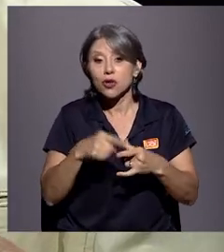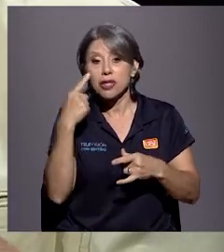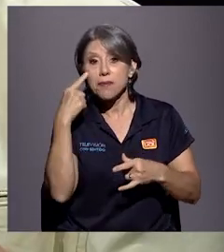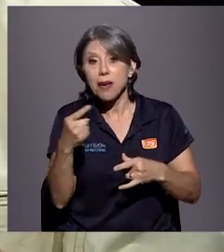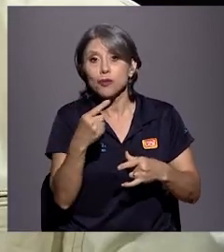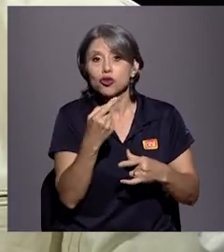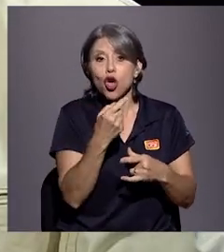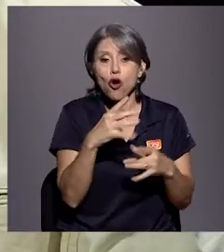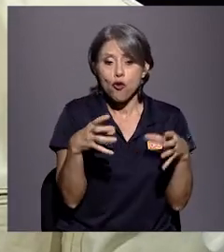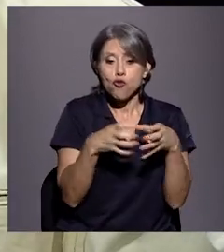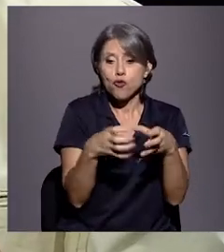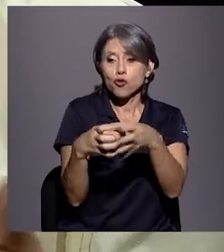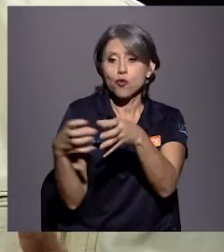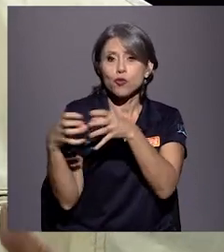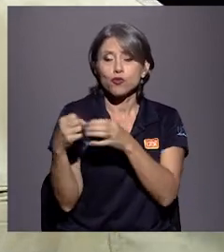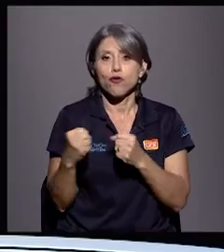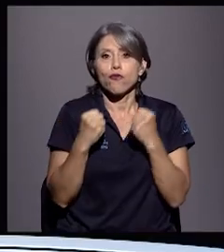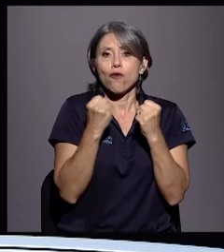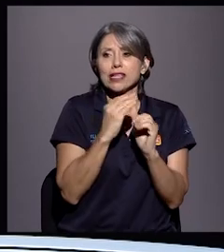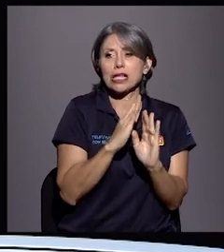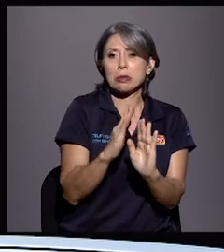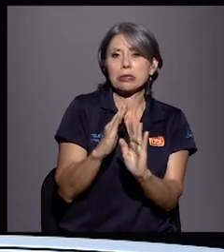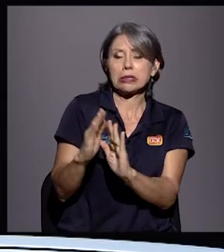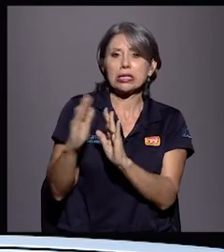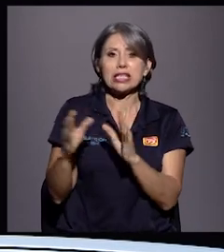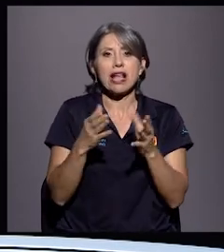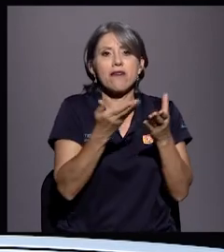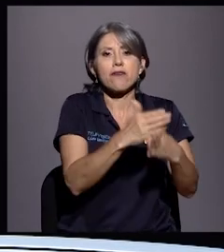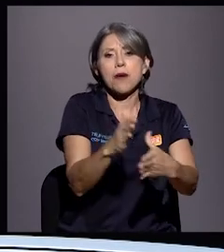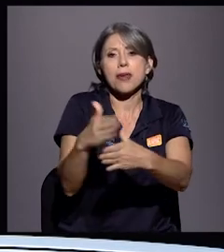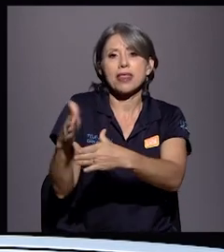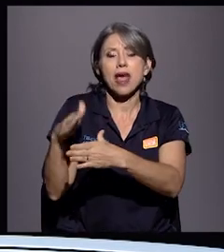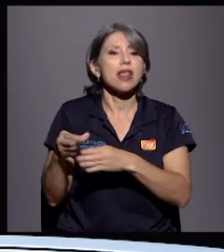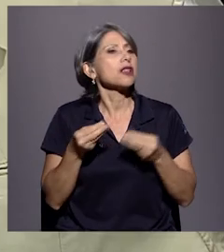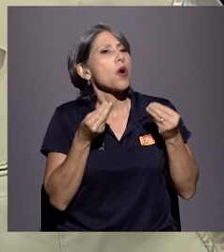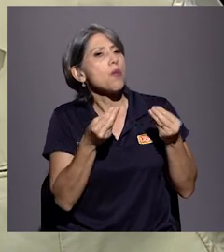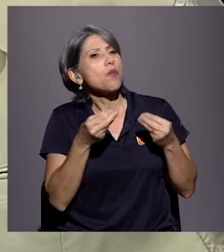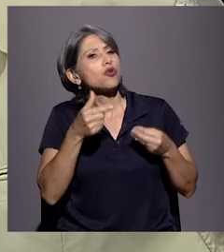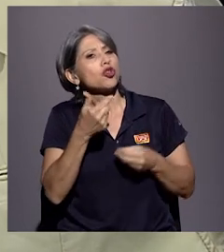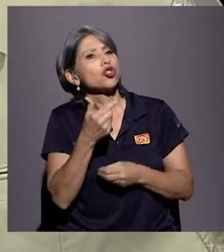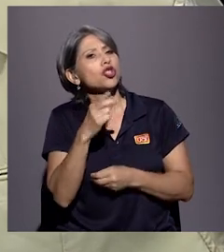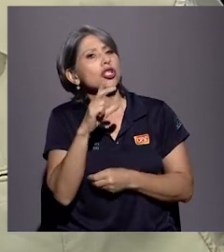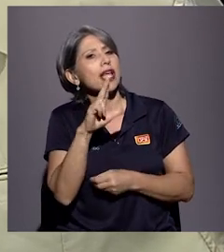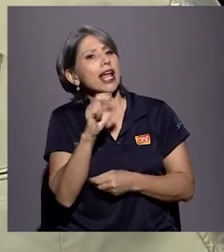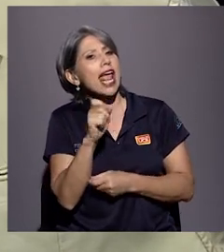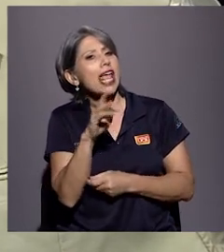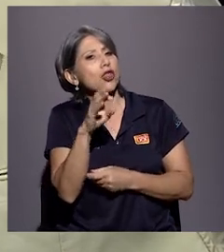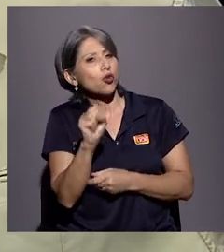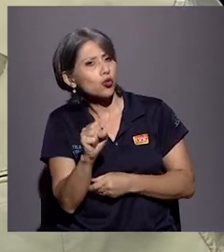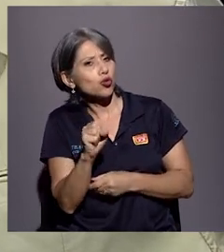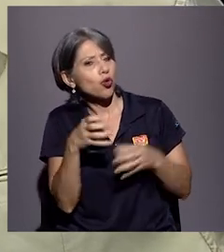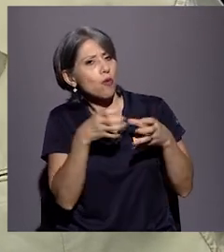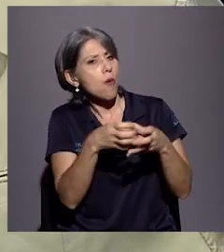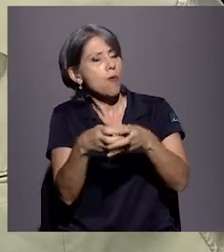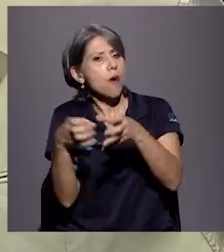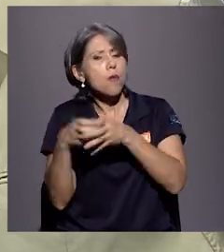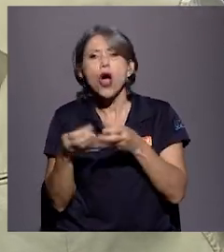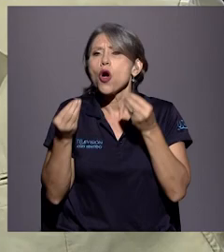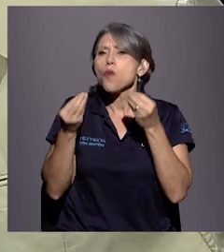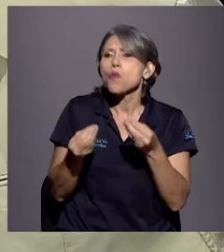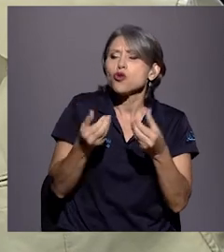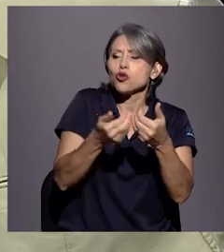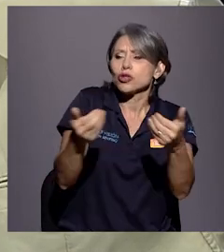estado fragmentada. Muchos guetos, es lo que me quiere decir. Muchos guetos, mucho sectarismo, muchas divisiones, muchos egos,